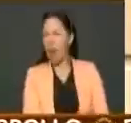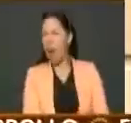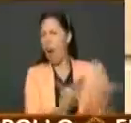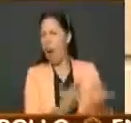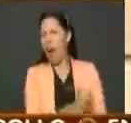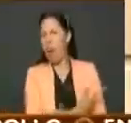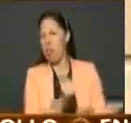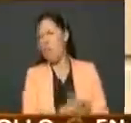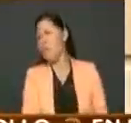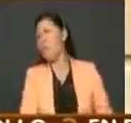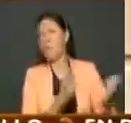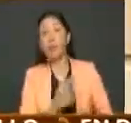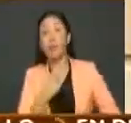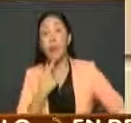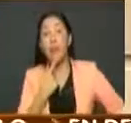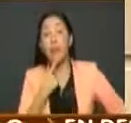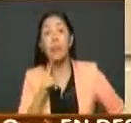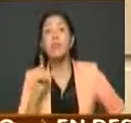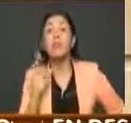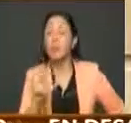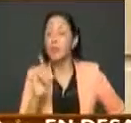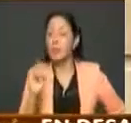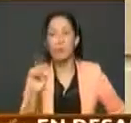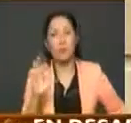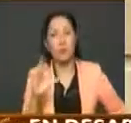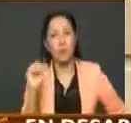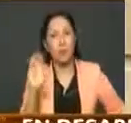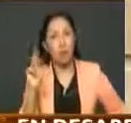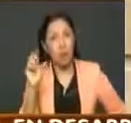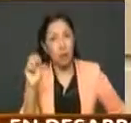está el señor Luis Carlos Molina Yepes.